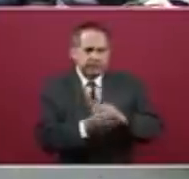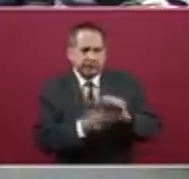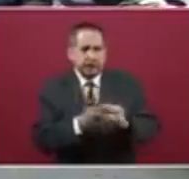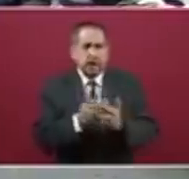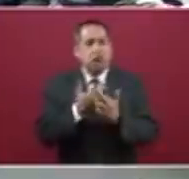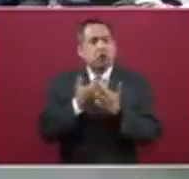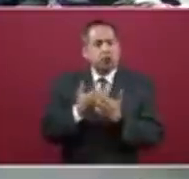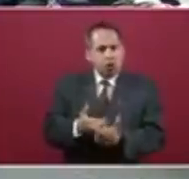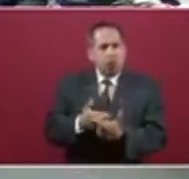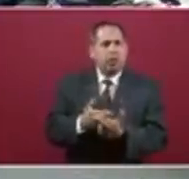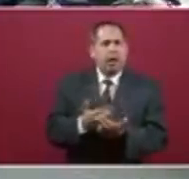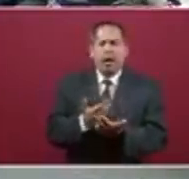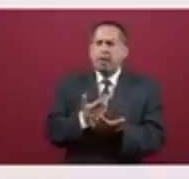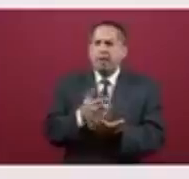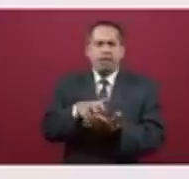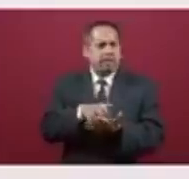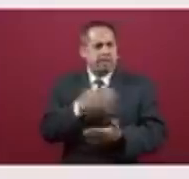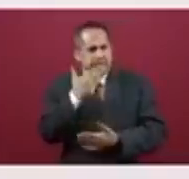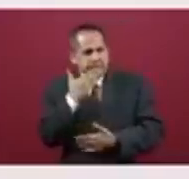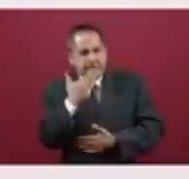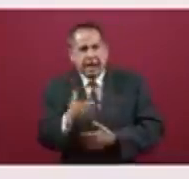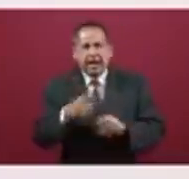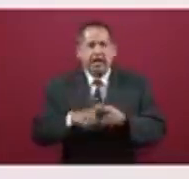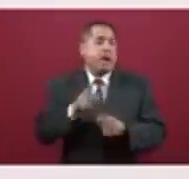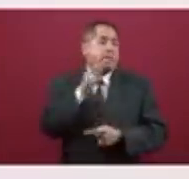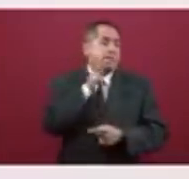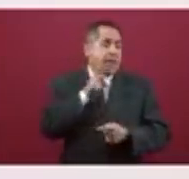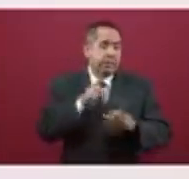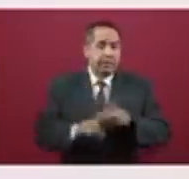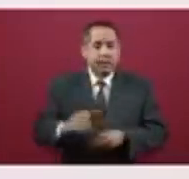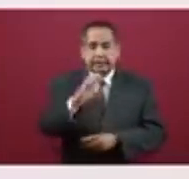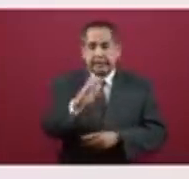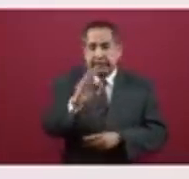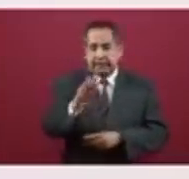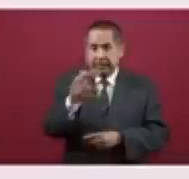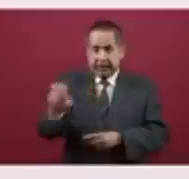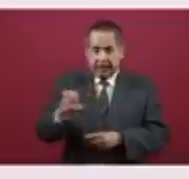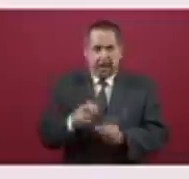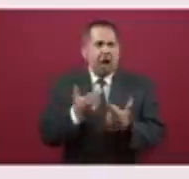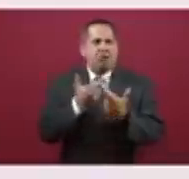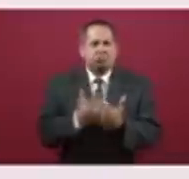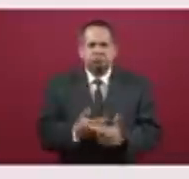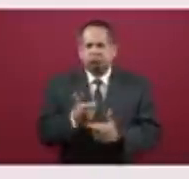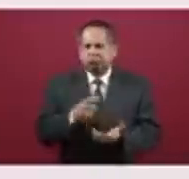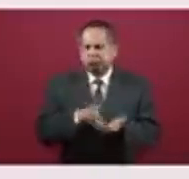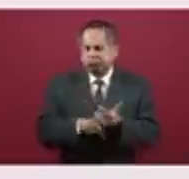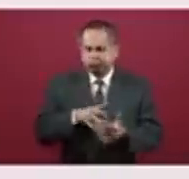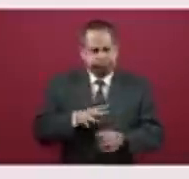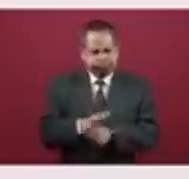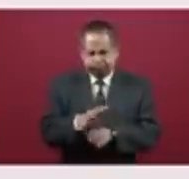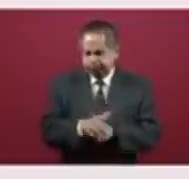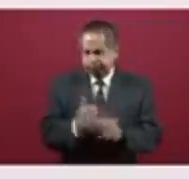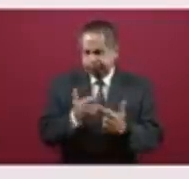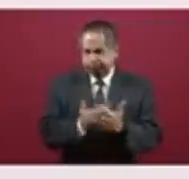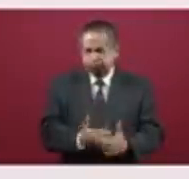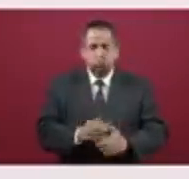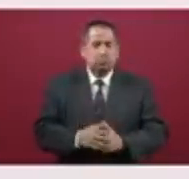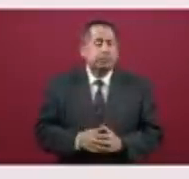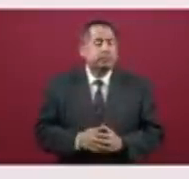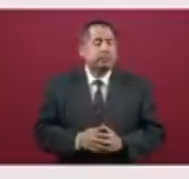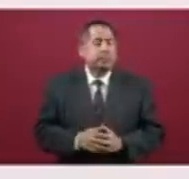en pemex y en la comisión federal de electricidad la